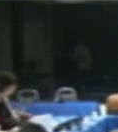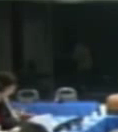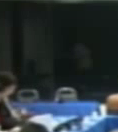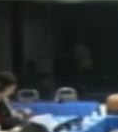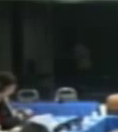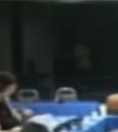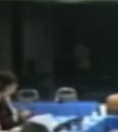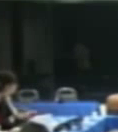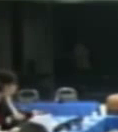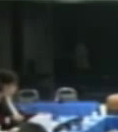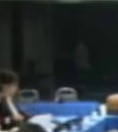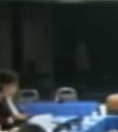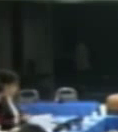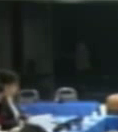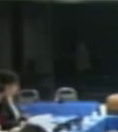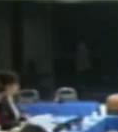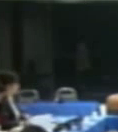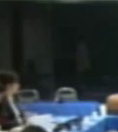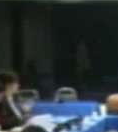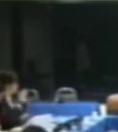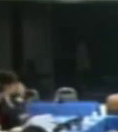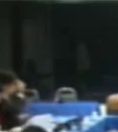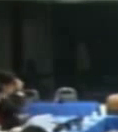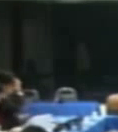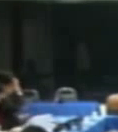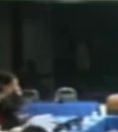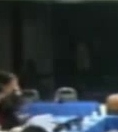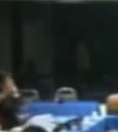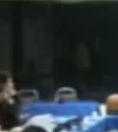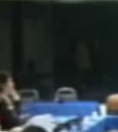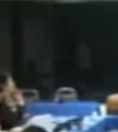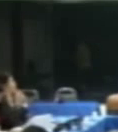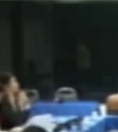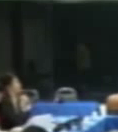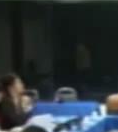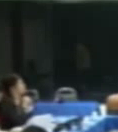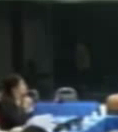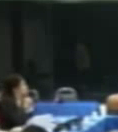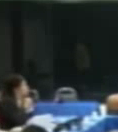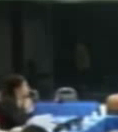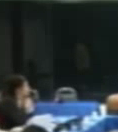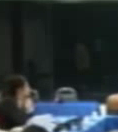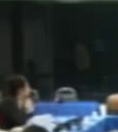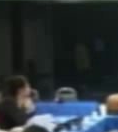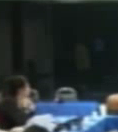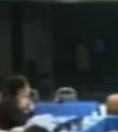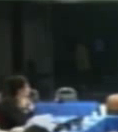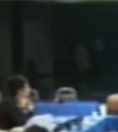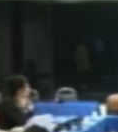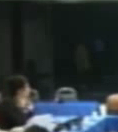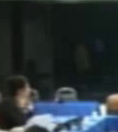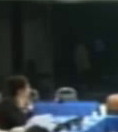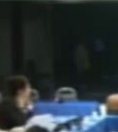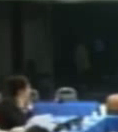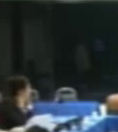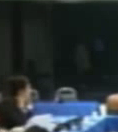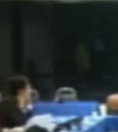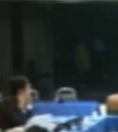la comisionada expresidenta Dina Shelton y